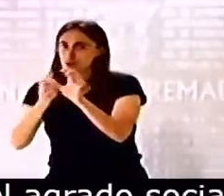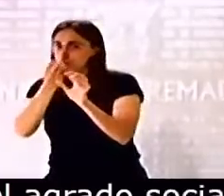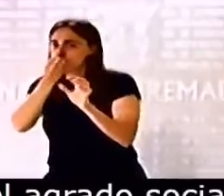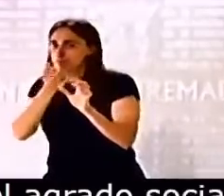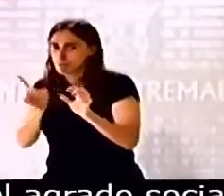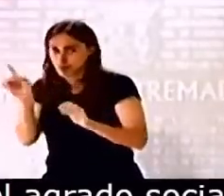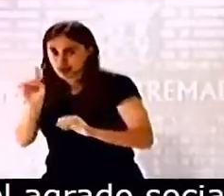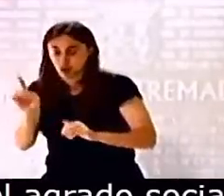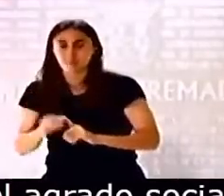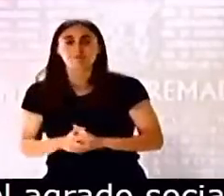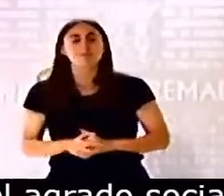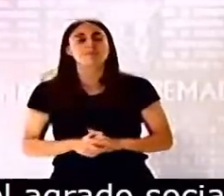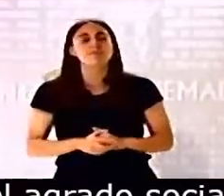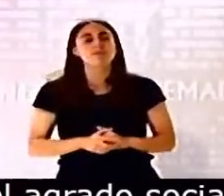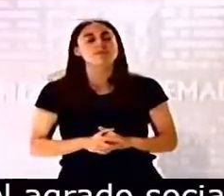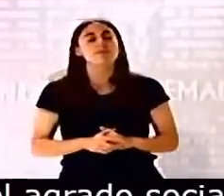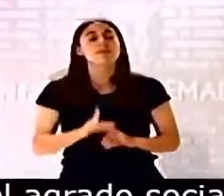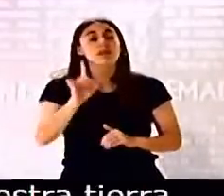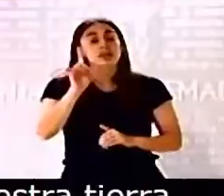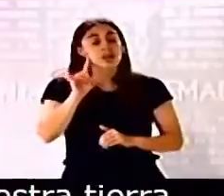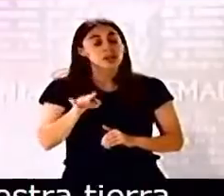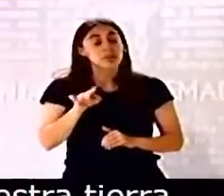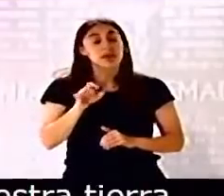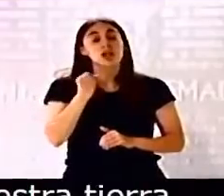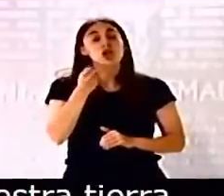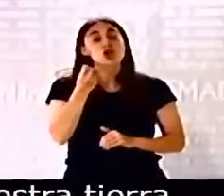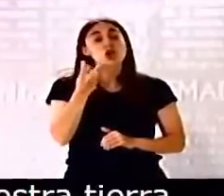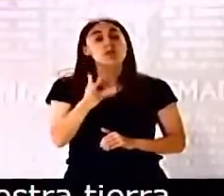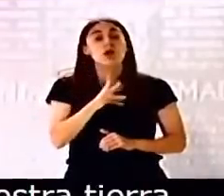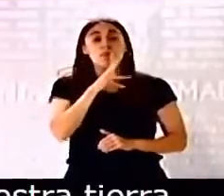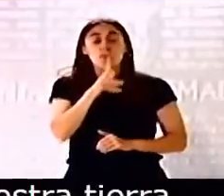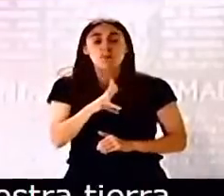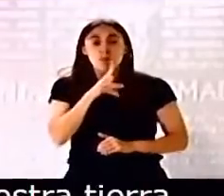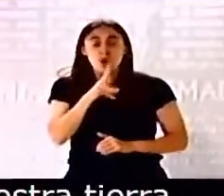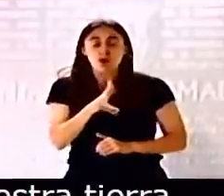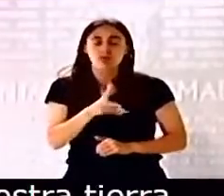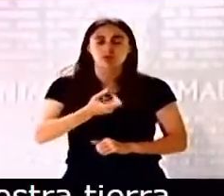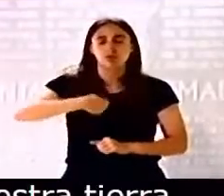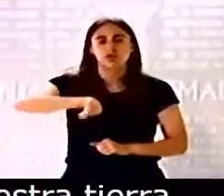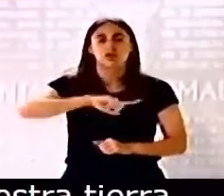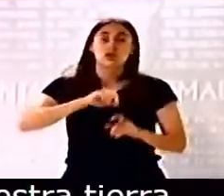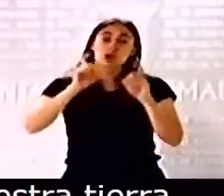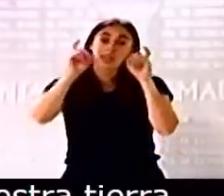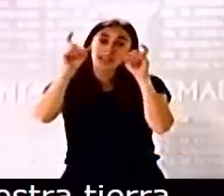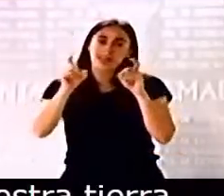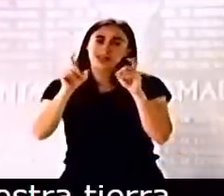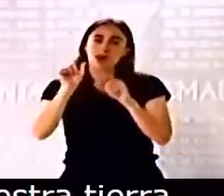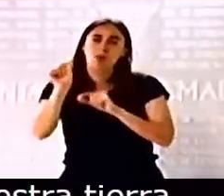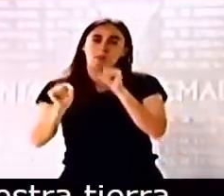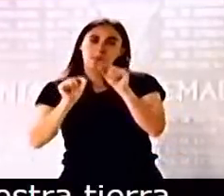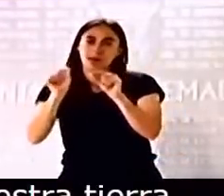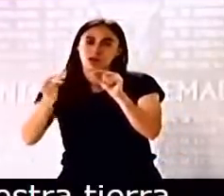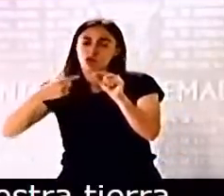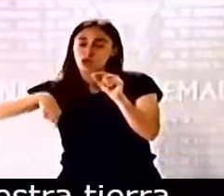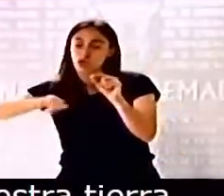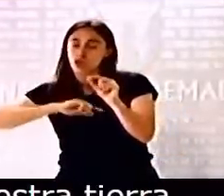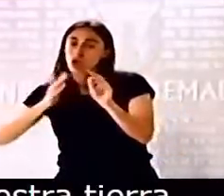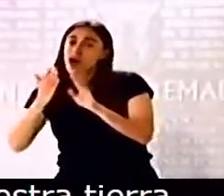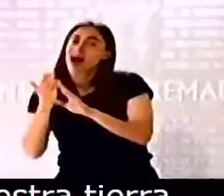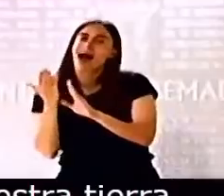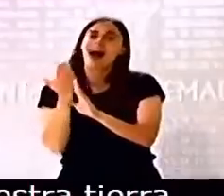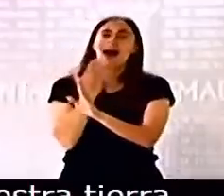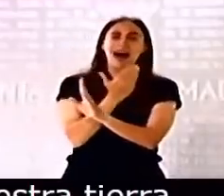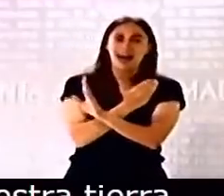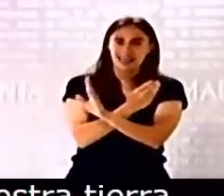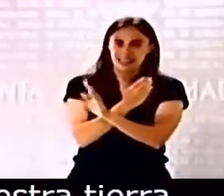He de decirles que esto se ha debido fundamentalmente a que hemos intentado en todo momento adelantarnos al virus. Solo en